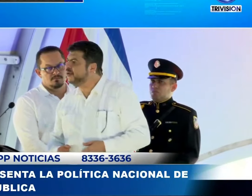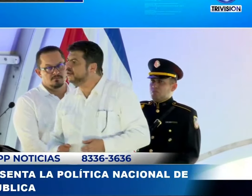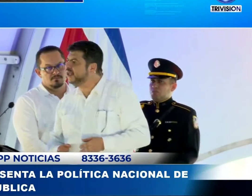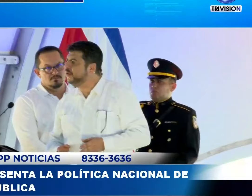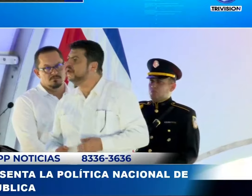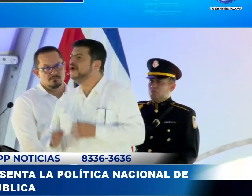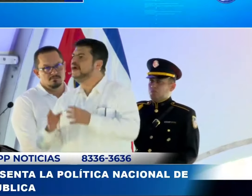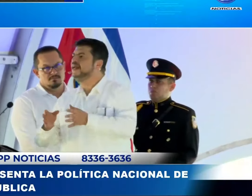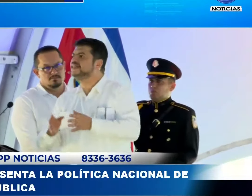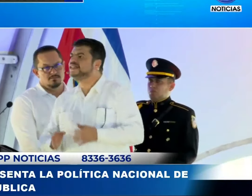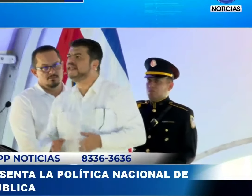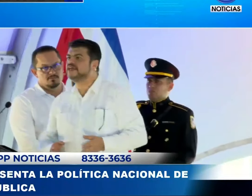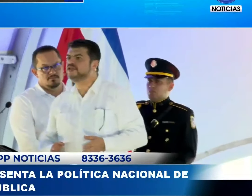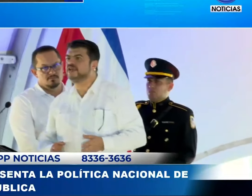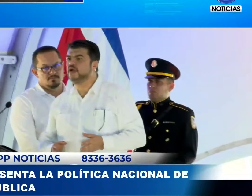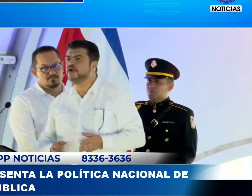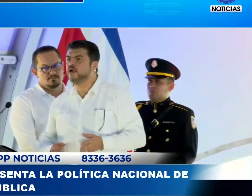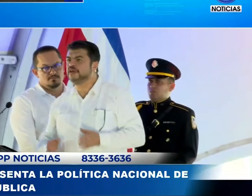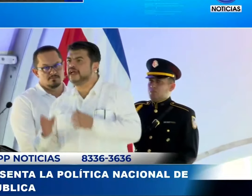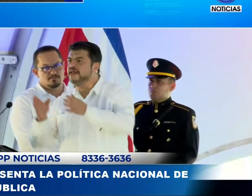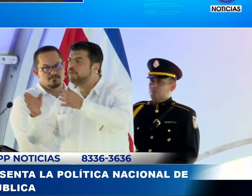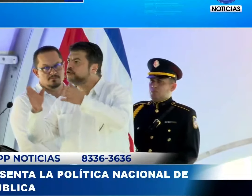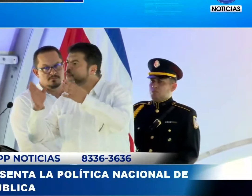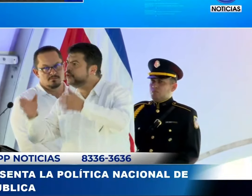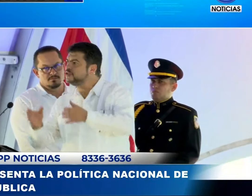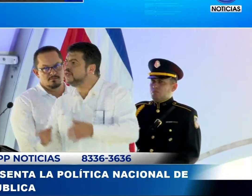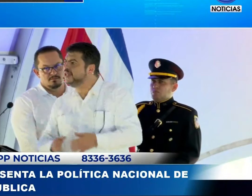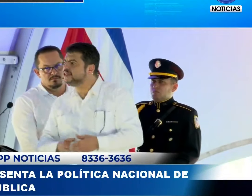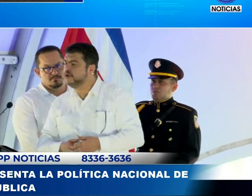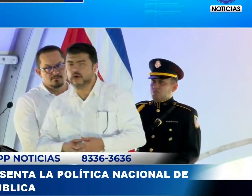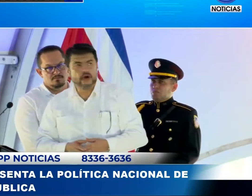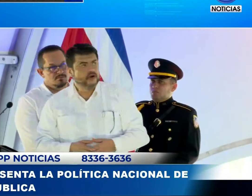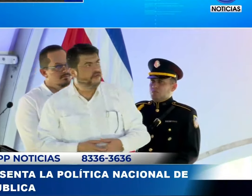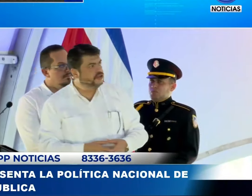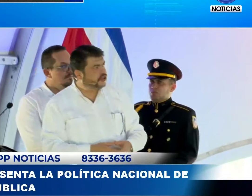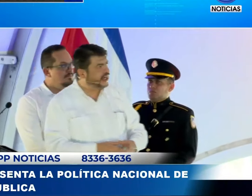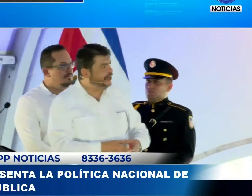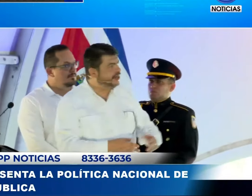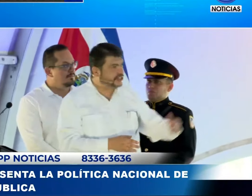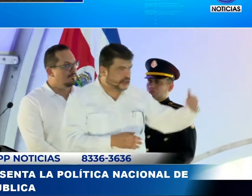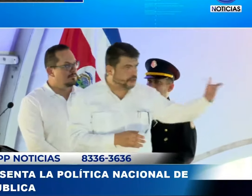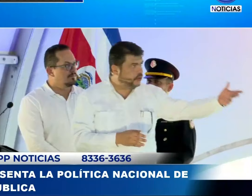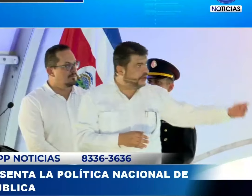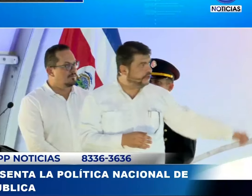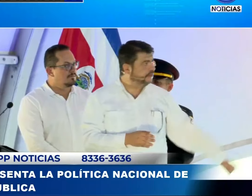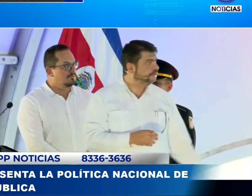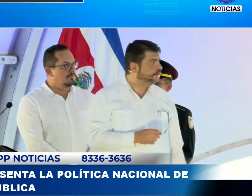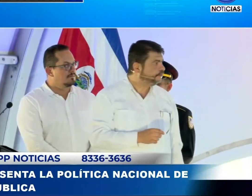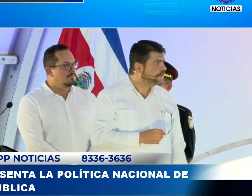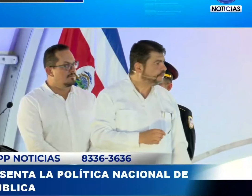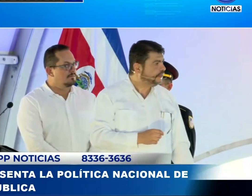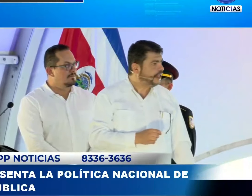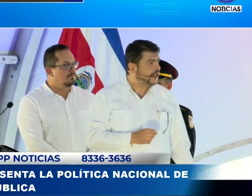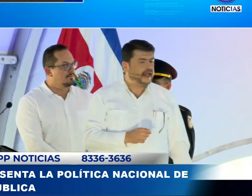Poder Ejecutivo, gracias a la acción del OIJ y por supuesto la dirección funcional del Ministerio Público.